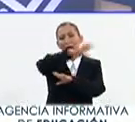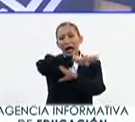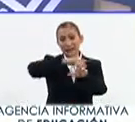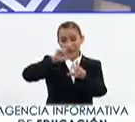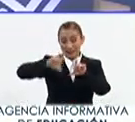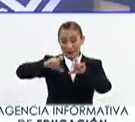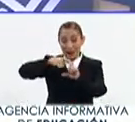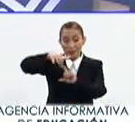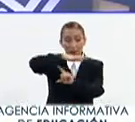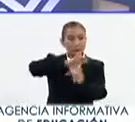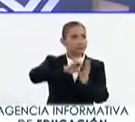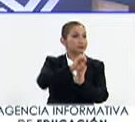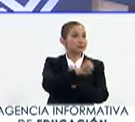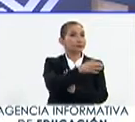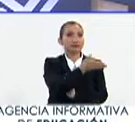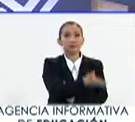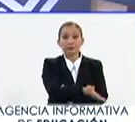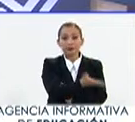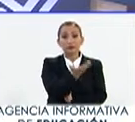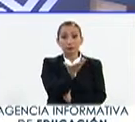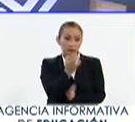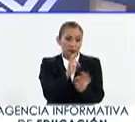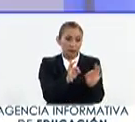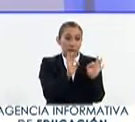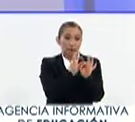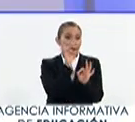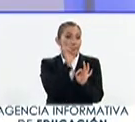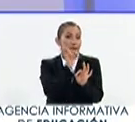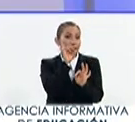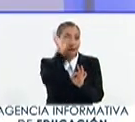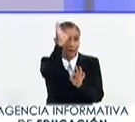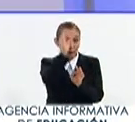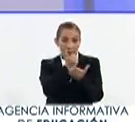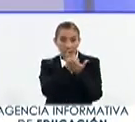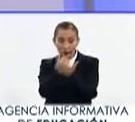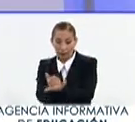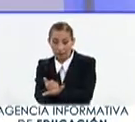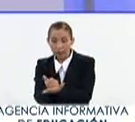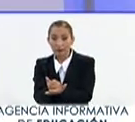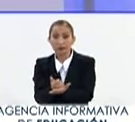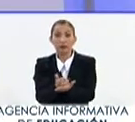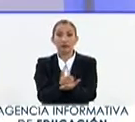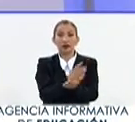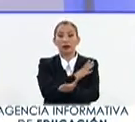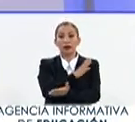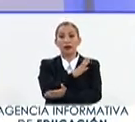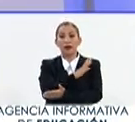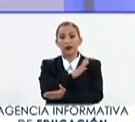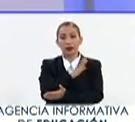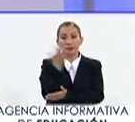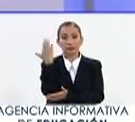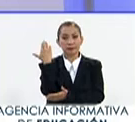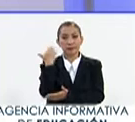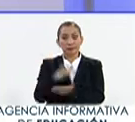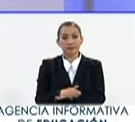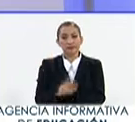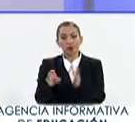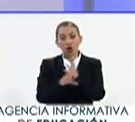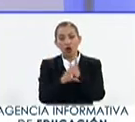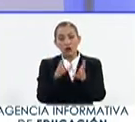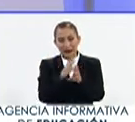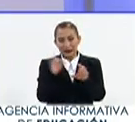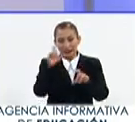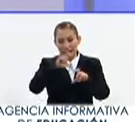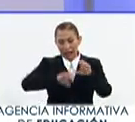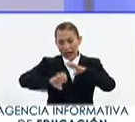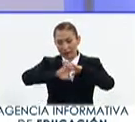de esto, ¿no? Por ejemplo, la importancia de la mujer en la ciencia. Ha habido elementos